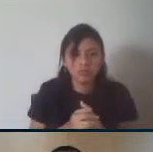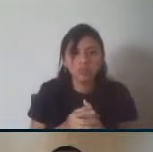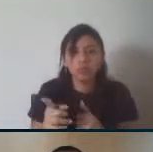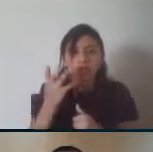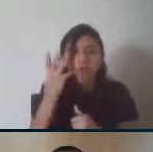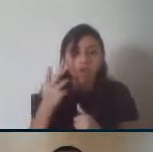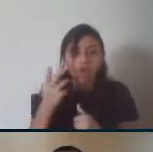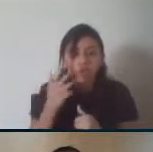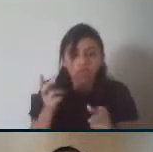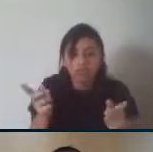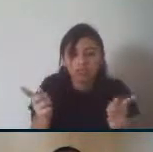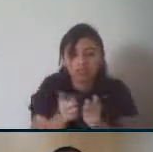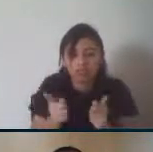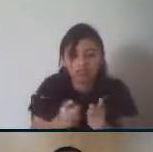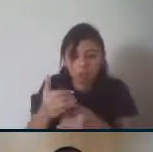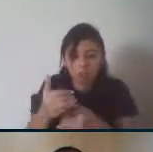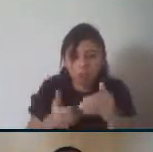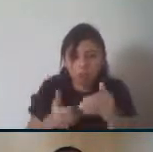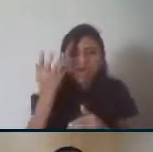semanales.